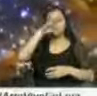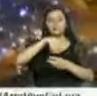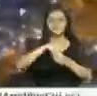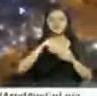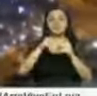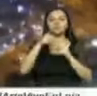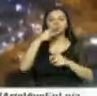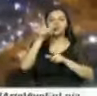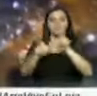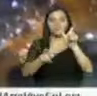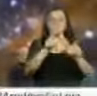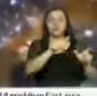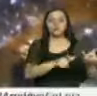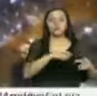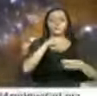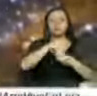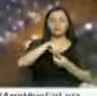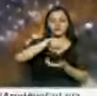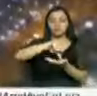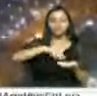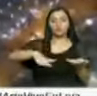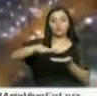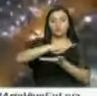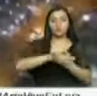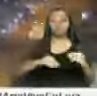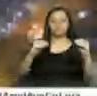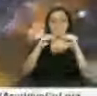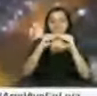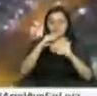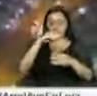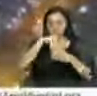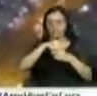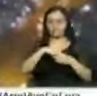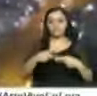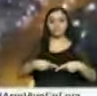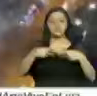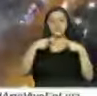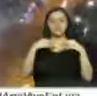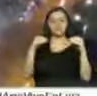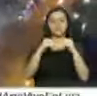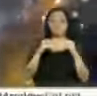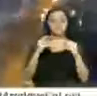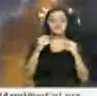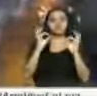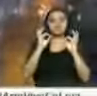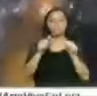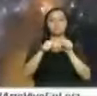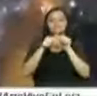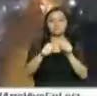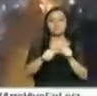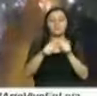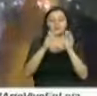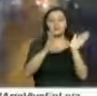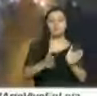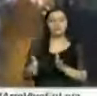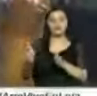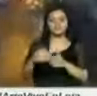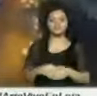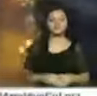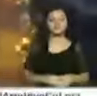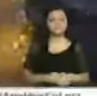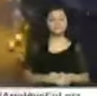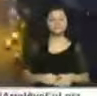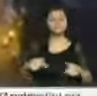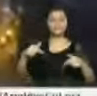la población. Es una ciudad donde el arte se vive de forma intensa y muy particular.